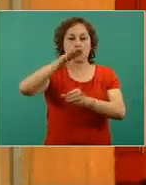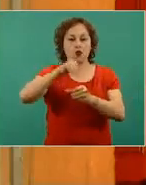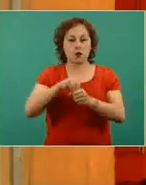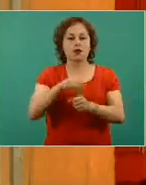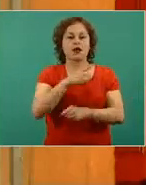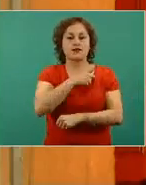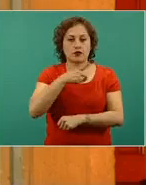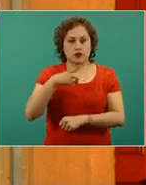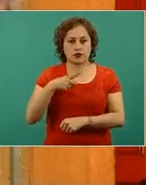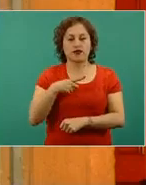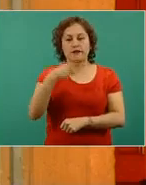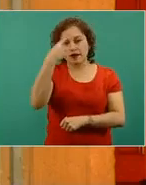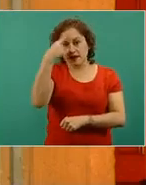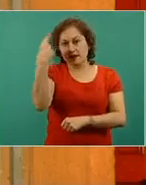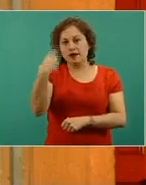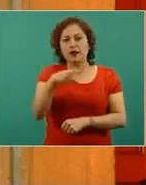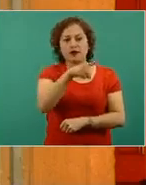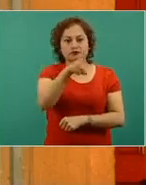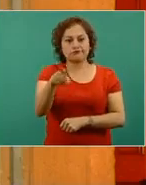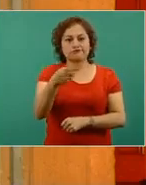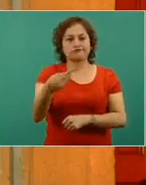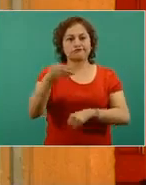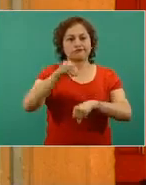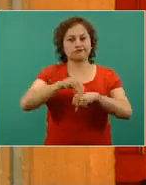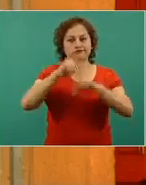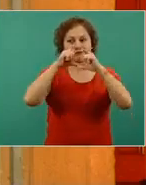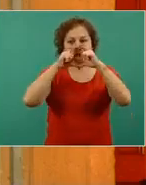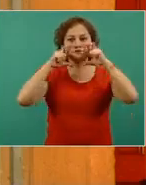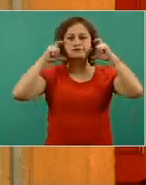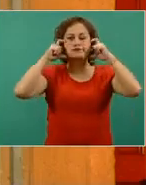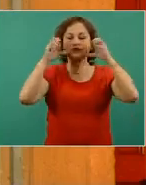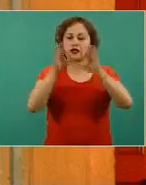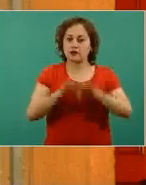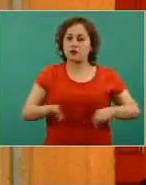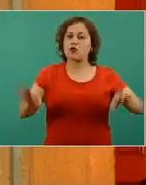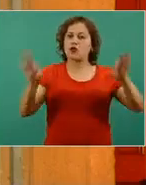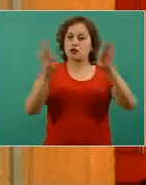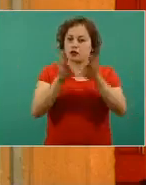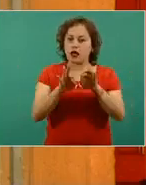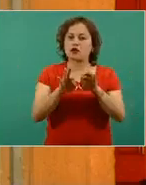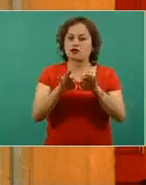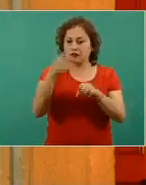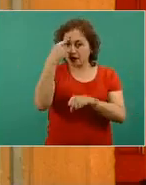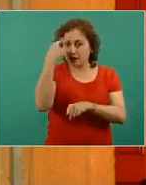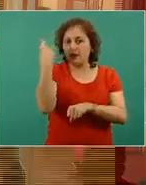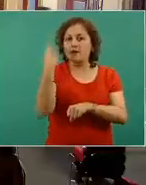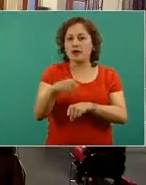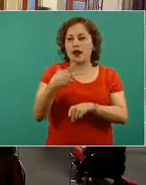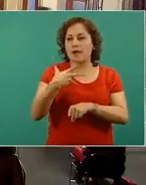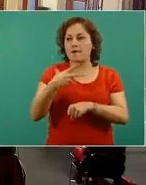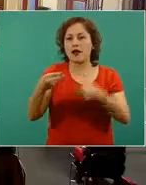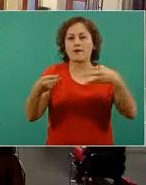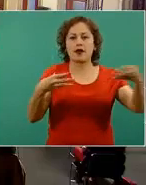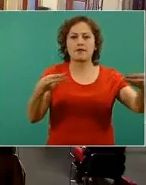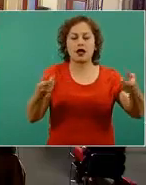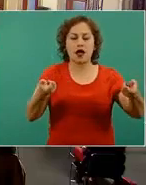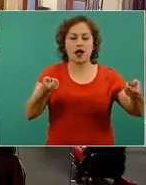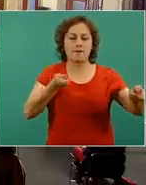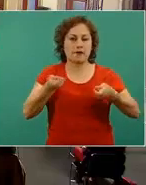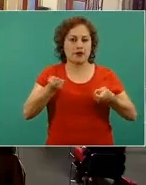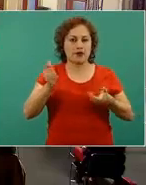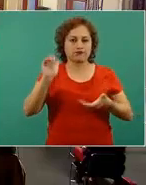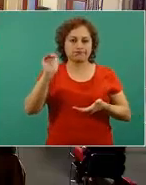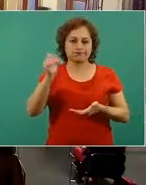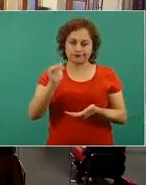es algo muy importante que si queremos continuar disminuyendo esta epidemia, esta transmisión, tenemos que seguir